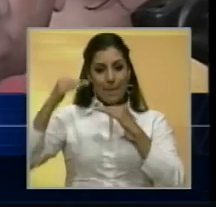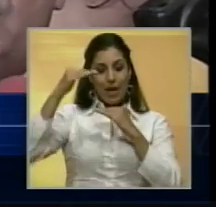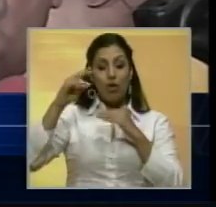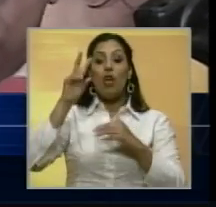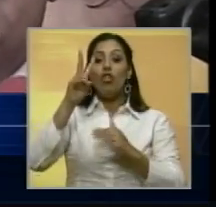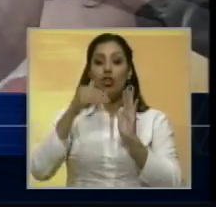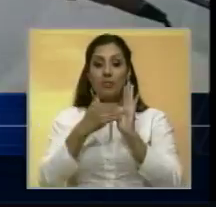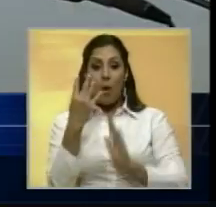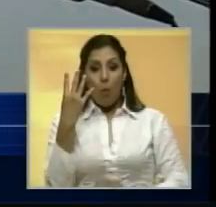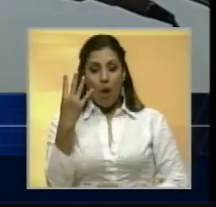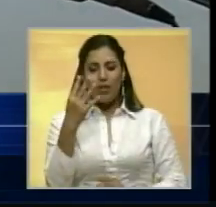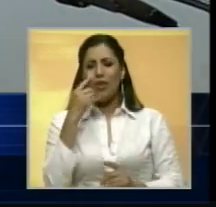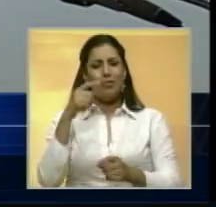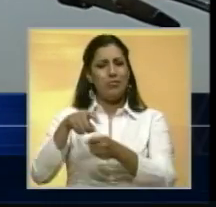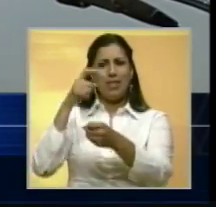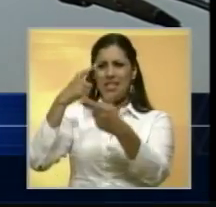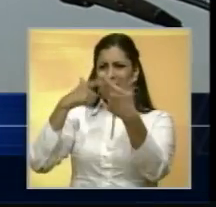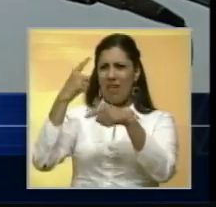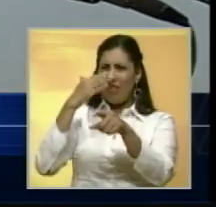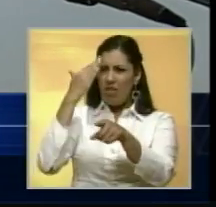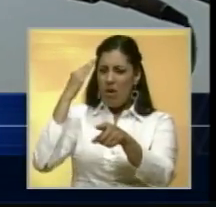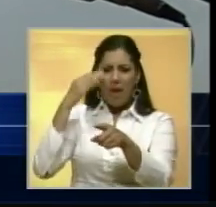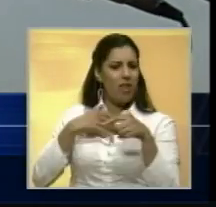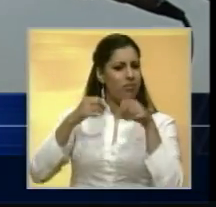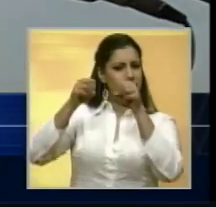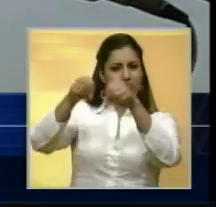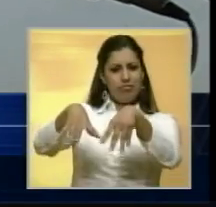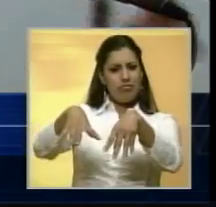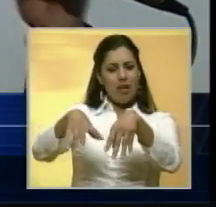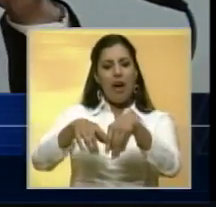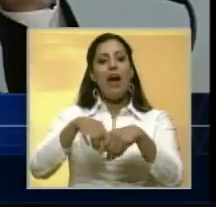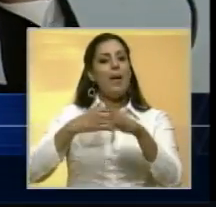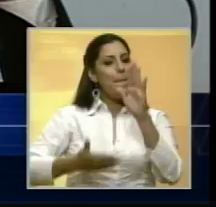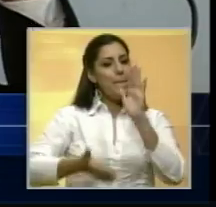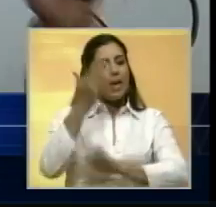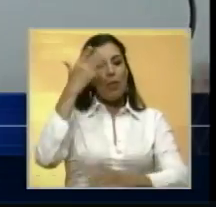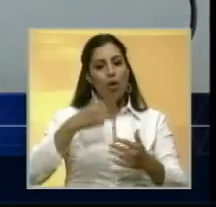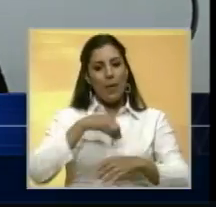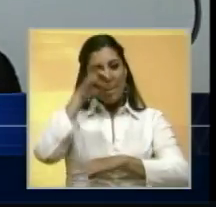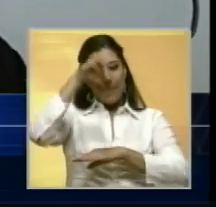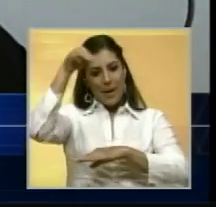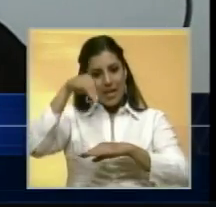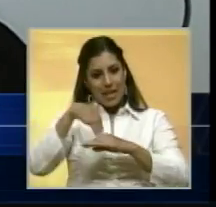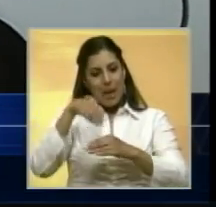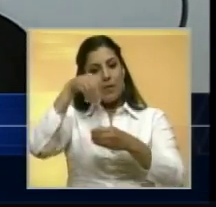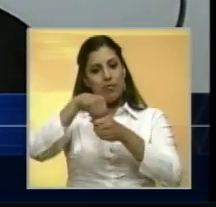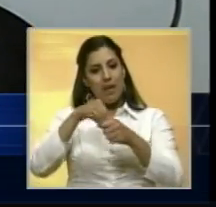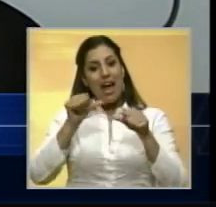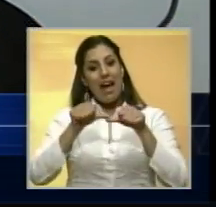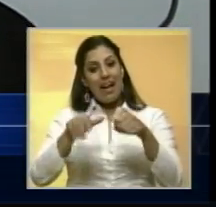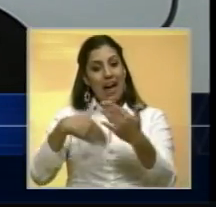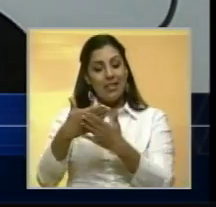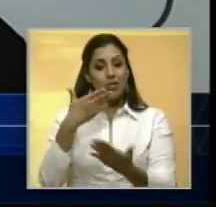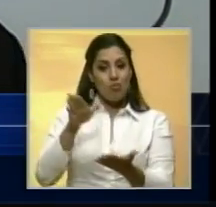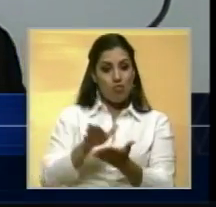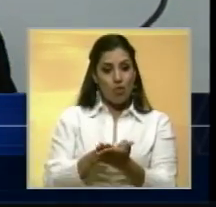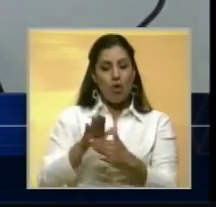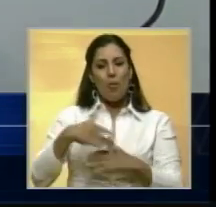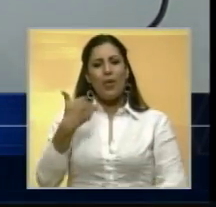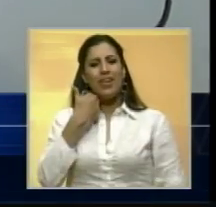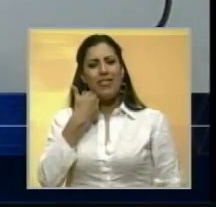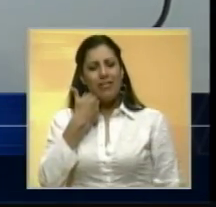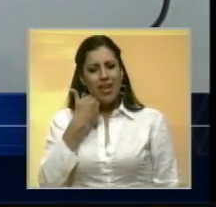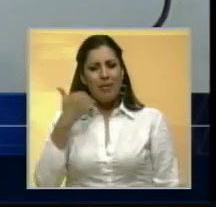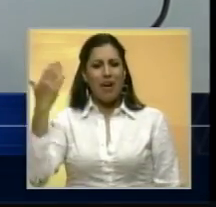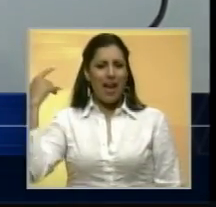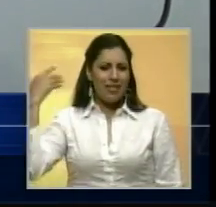año 2004, tras su ruptura política con el entonces presidente Hugo Chávez, se mudó a Miami, donde se residenció hasta fallecer producto de una enfermedad